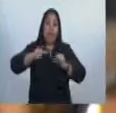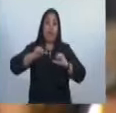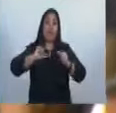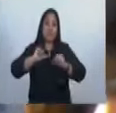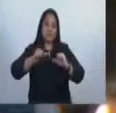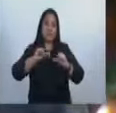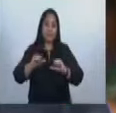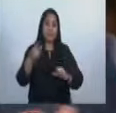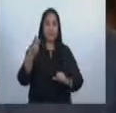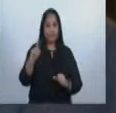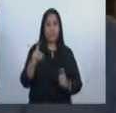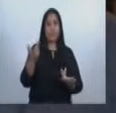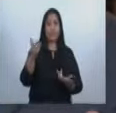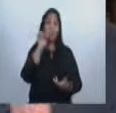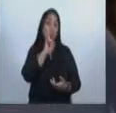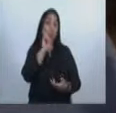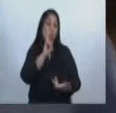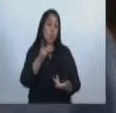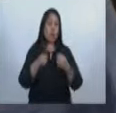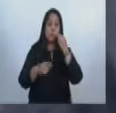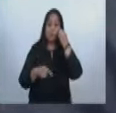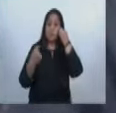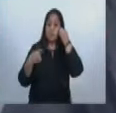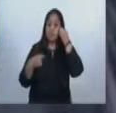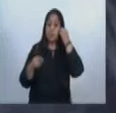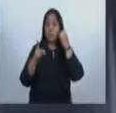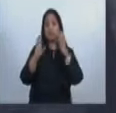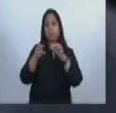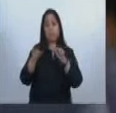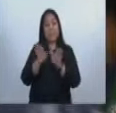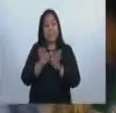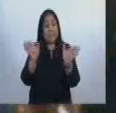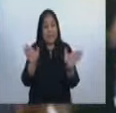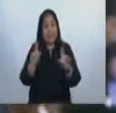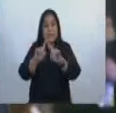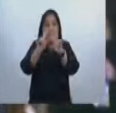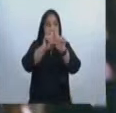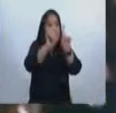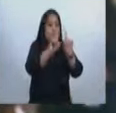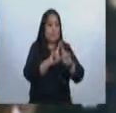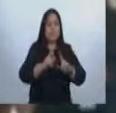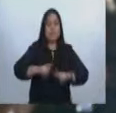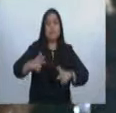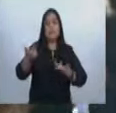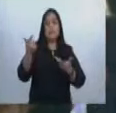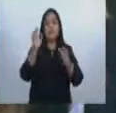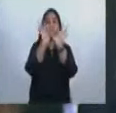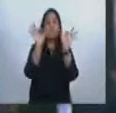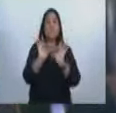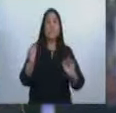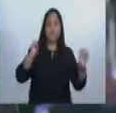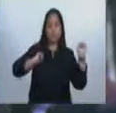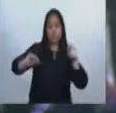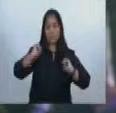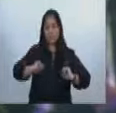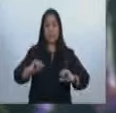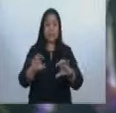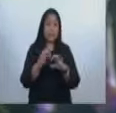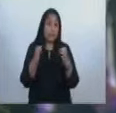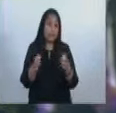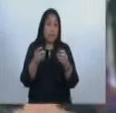de de las jóvenes los jóvenes de la población en general a las distintas formas de arte de hecho en la